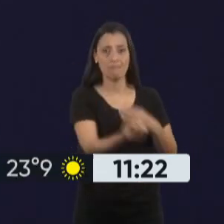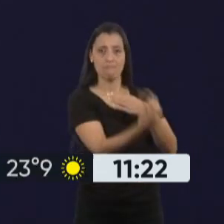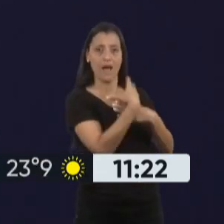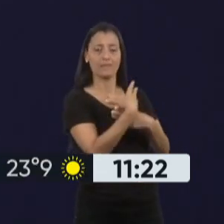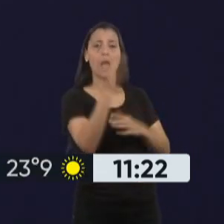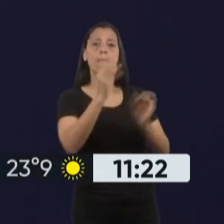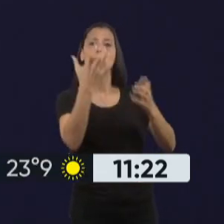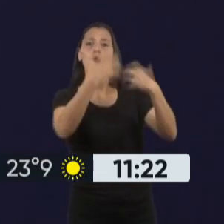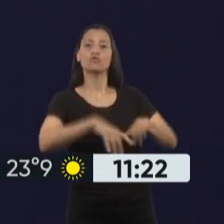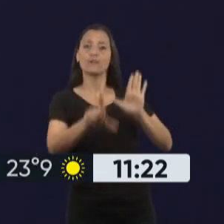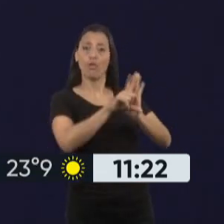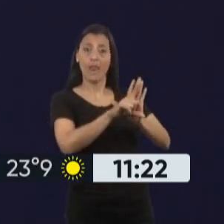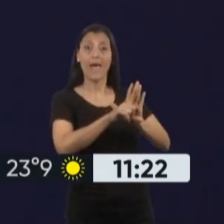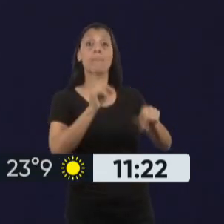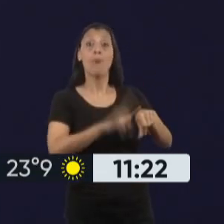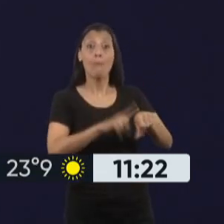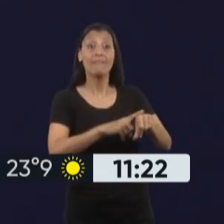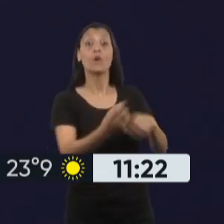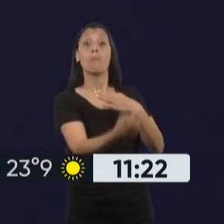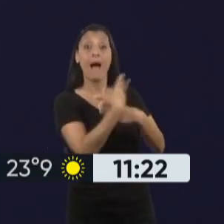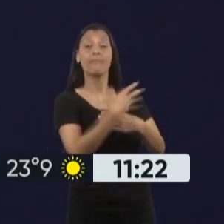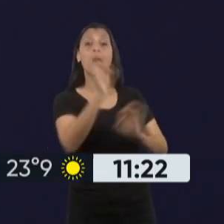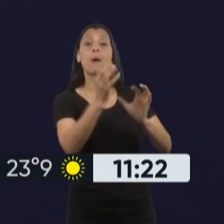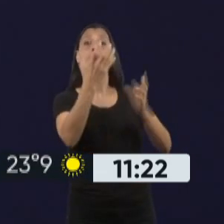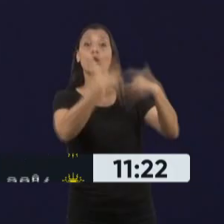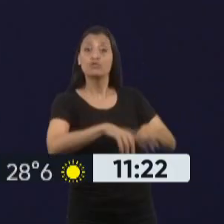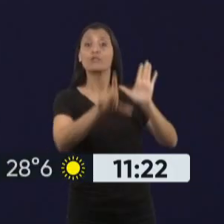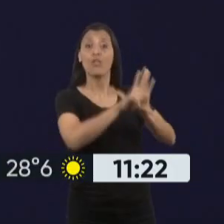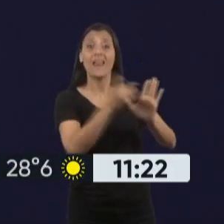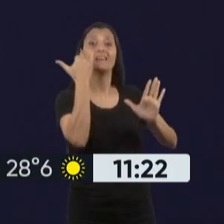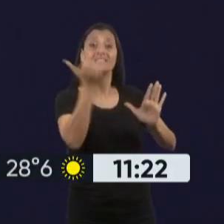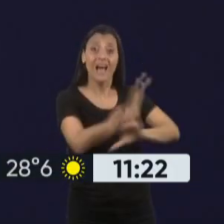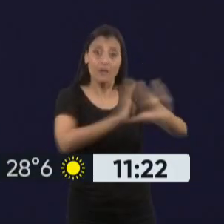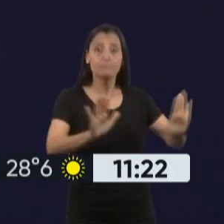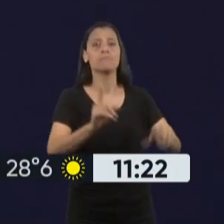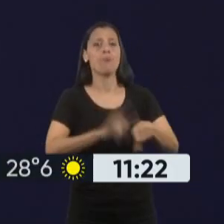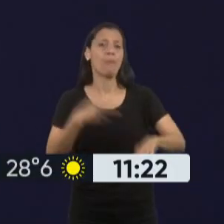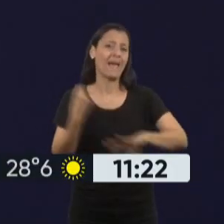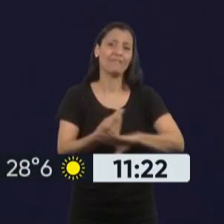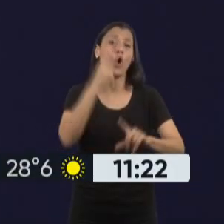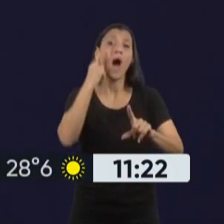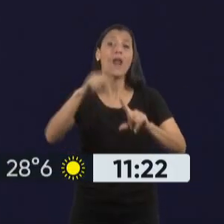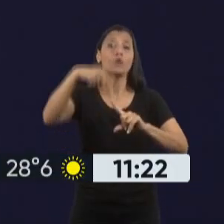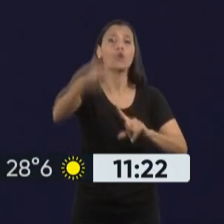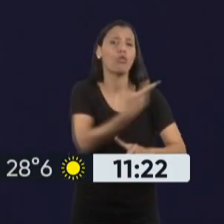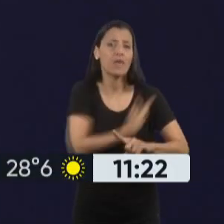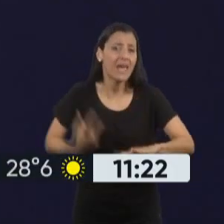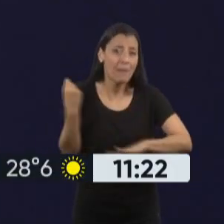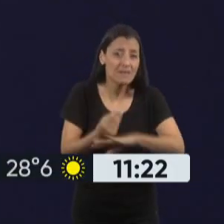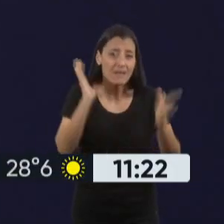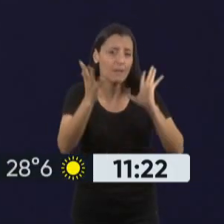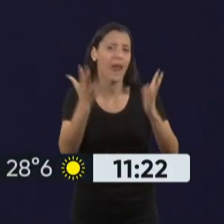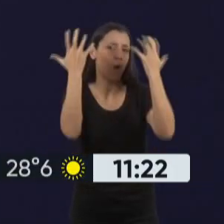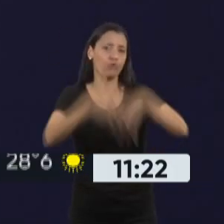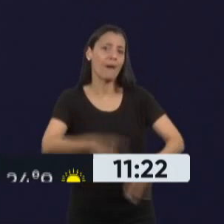llegue, inmediatamente va a ser vetado. Será al siguiente día hábil. Entiendo que si